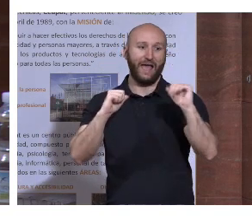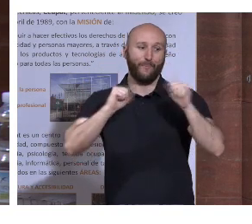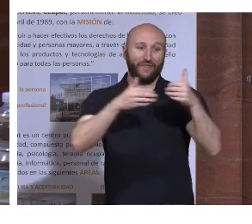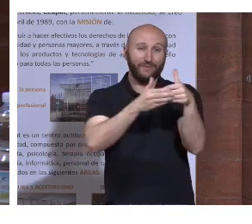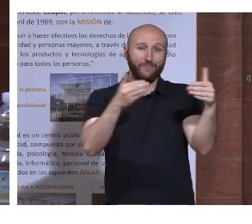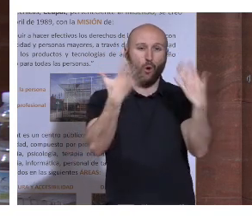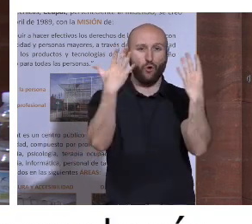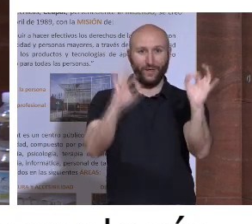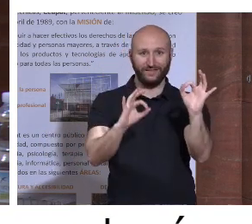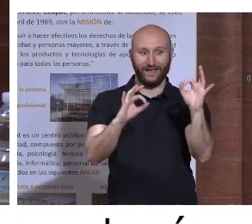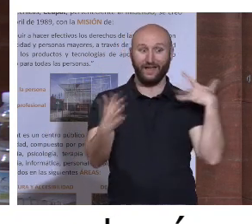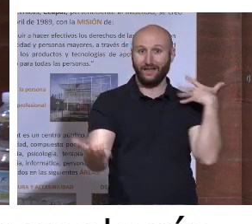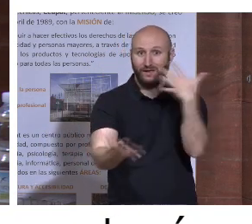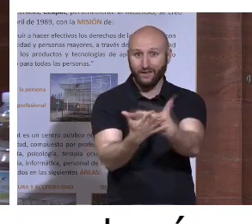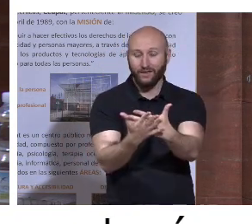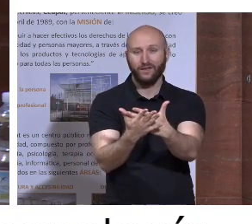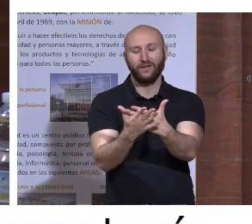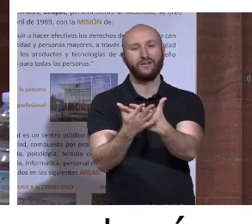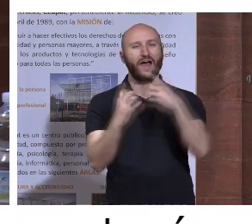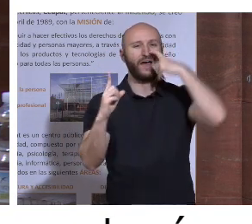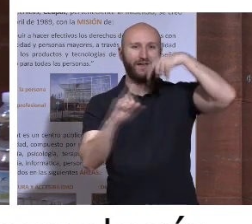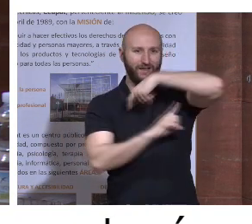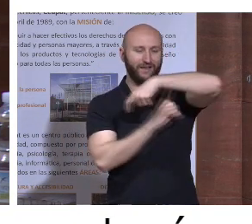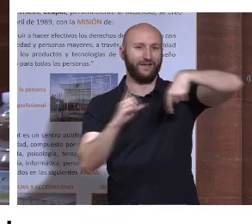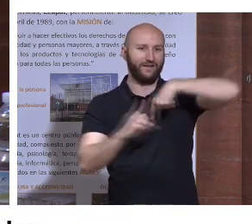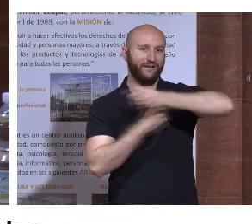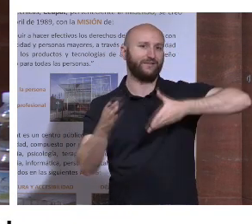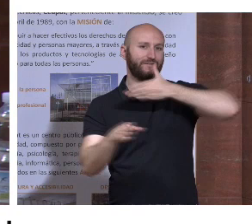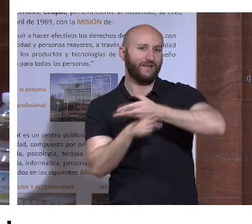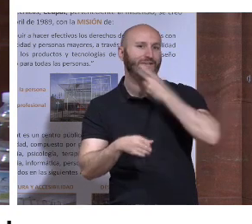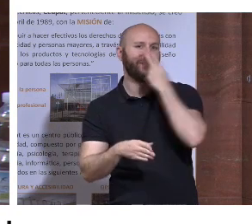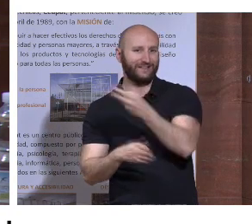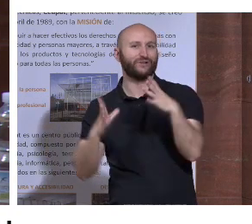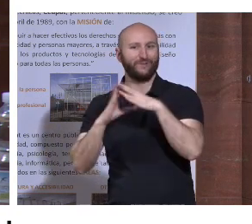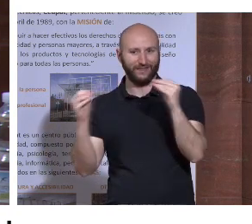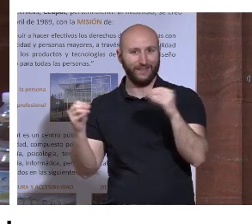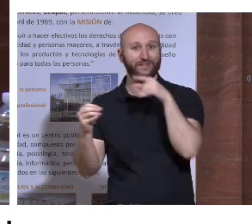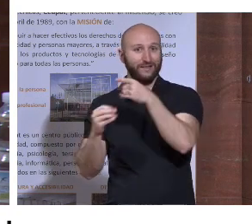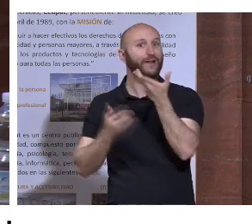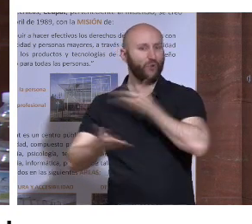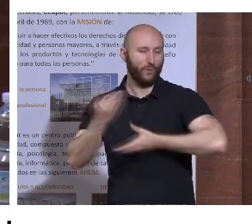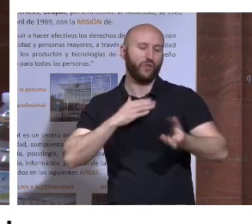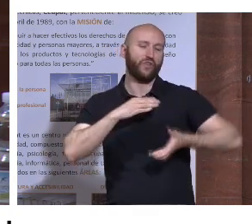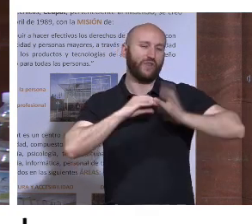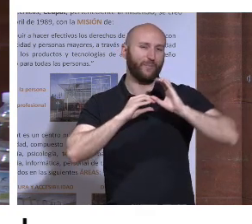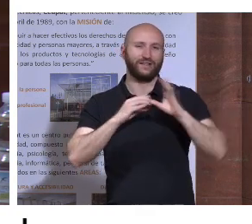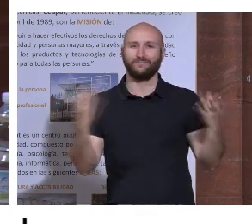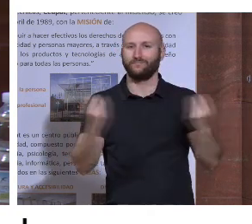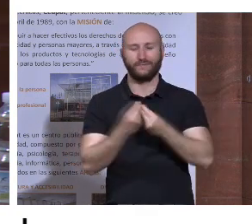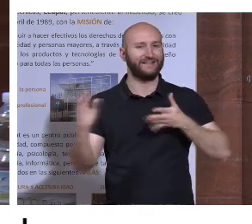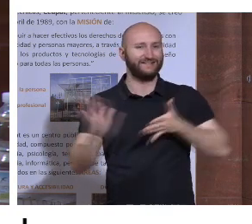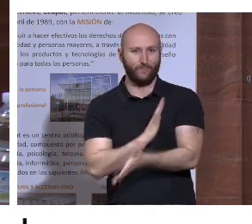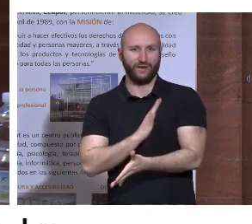desde entonces visito anualmente y he tenido siempre la colaboración del CEAPAD. Aquí la bienvenida,